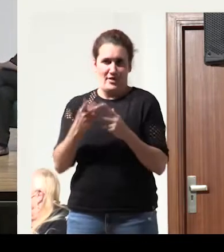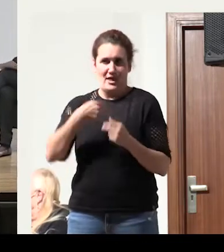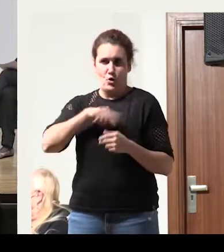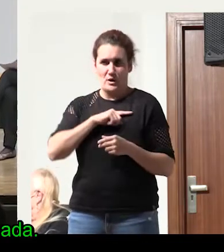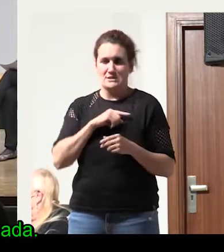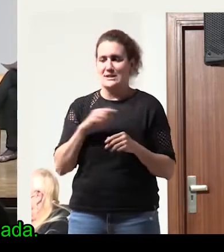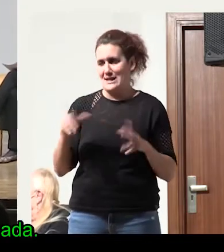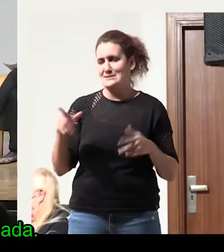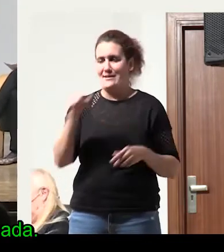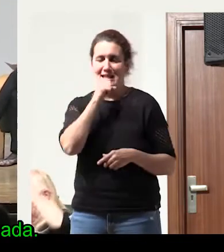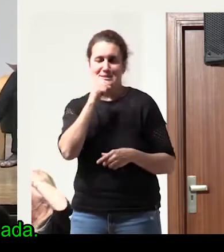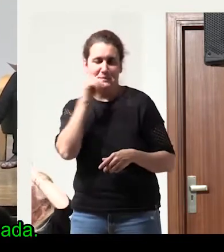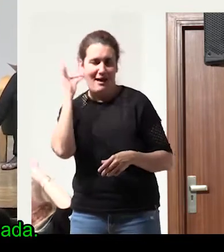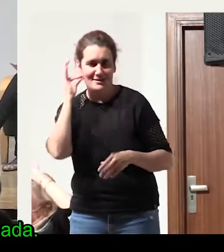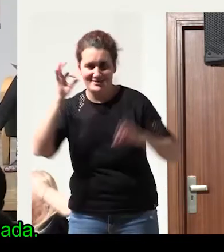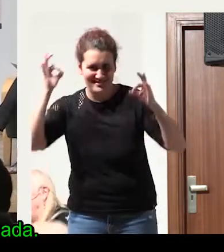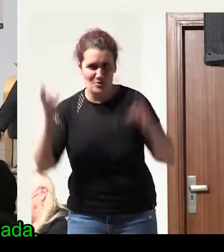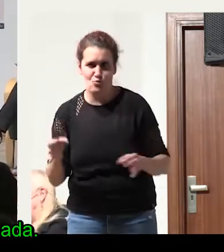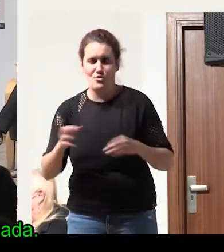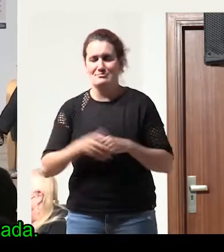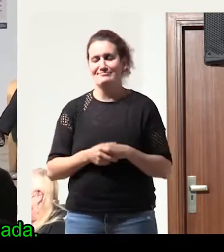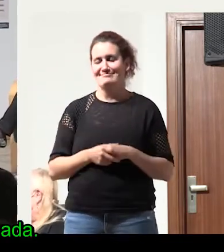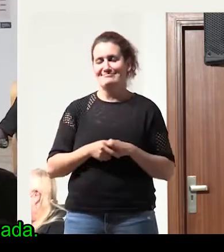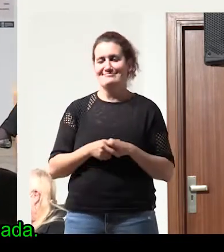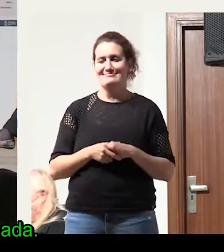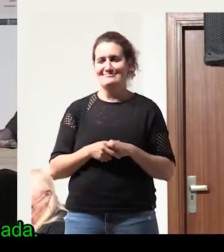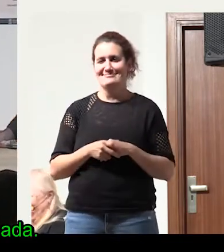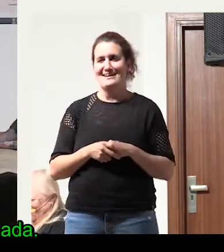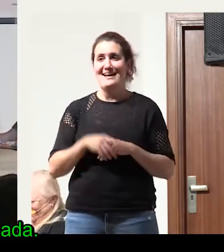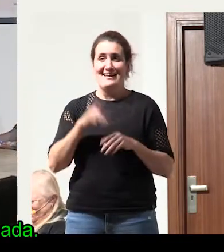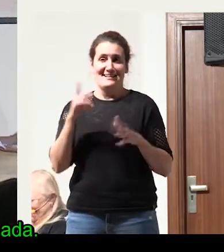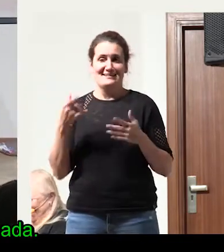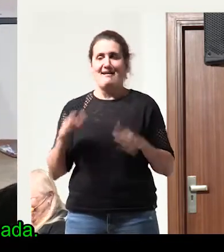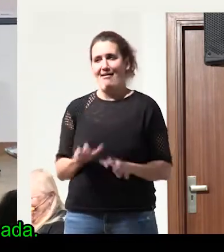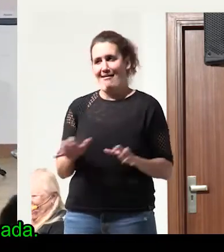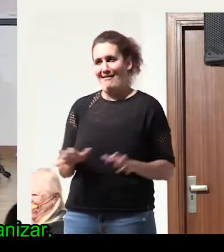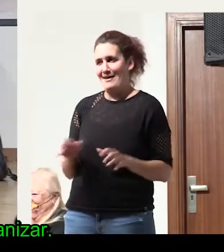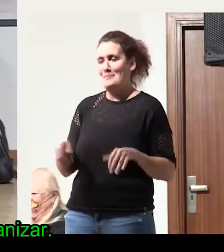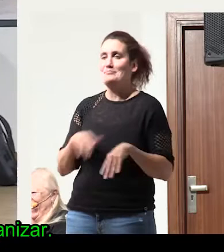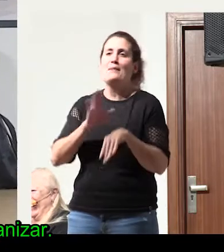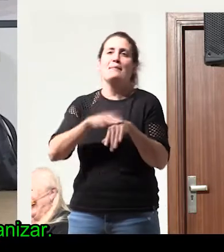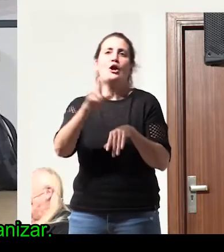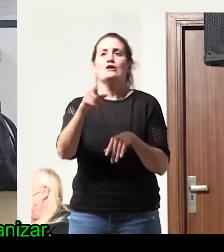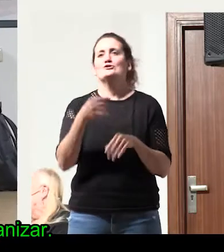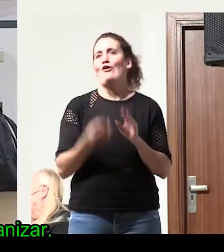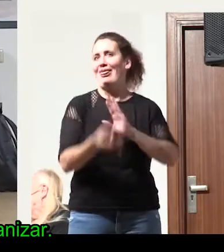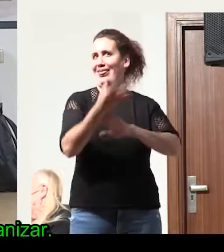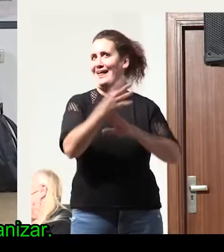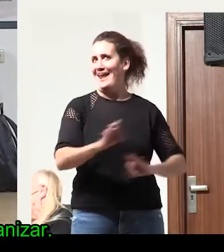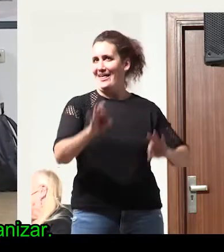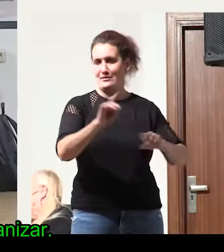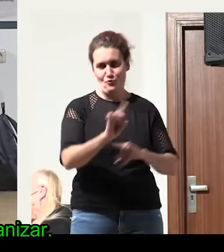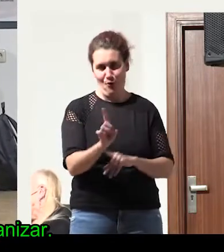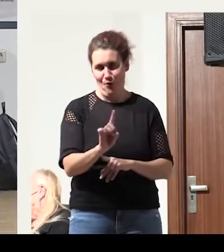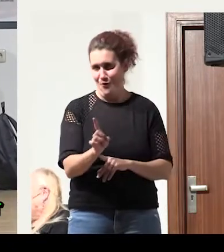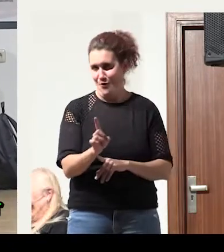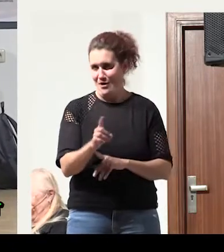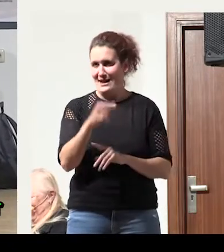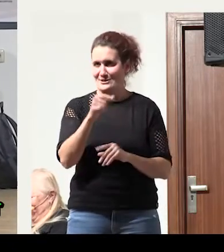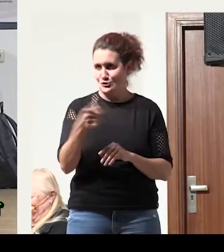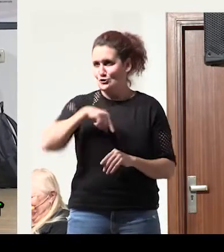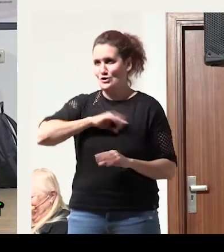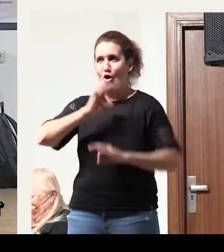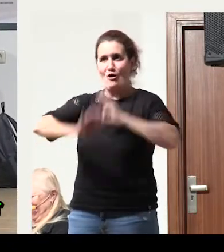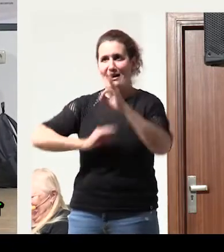viejas. Claro, para eso, a ver, eso no va a surgir de la nada. No, claro. Nos tenemos que empezar a organizar. ¿Qué